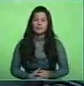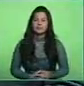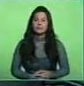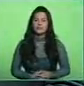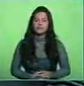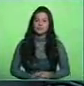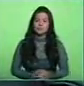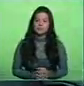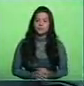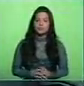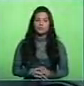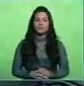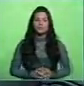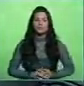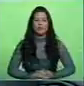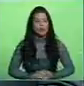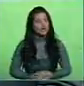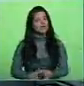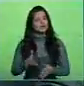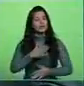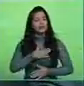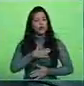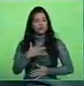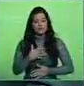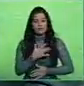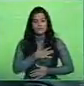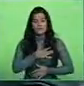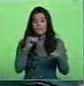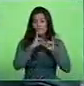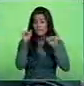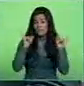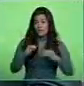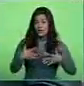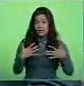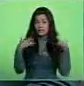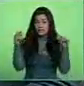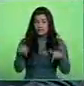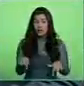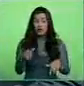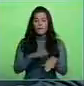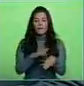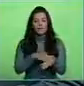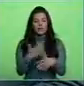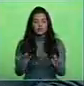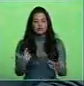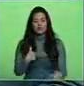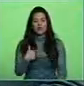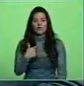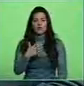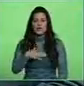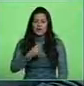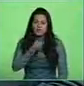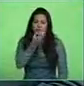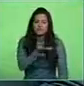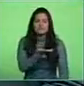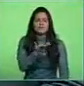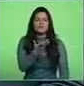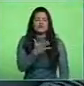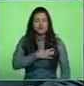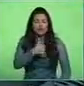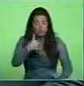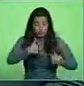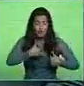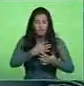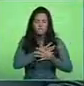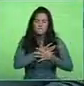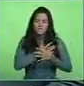Venezuela. Yo me siento feliz de estar aquí en esta ocasión porque tenía la necesidad de decir que amamos a Venezuela. We've been treated with such